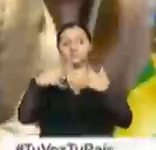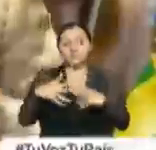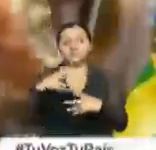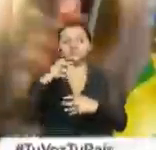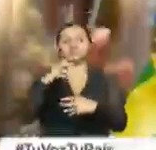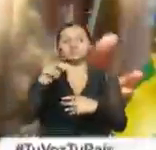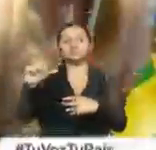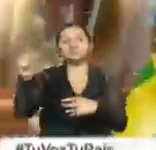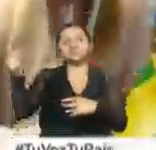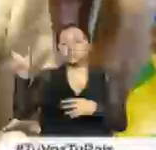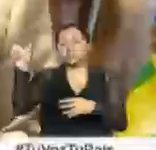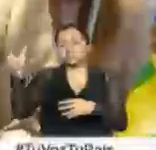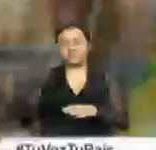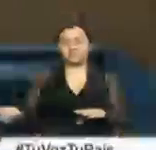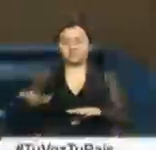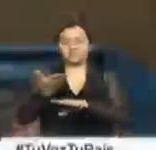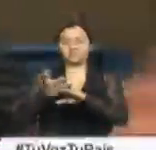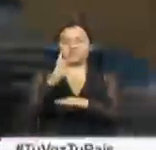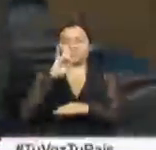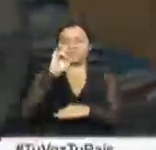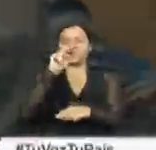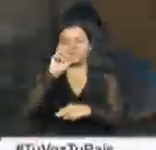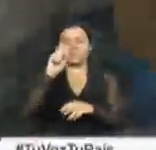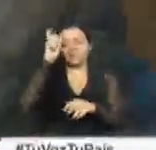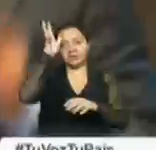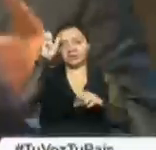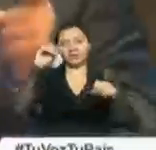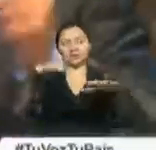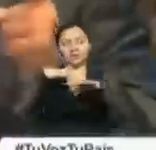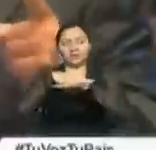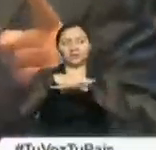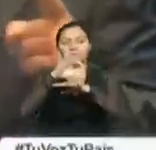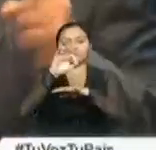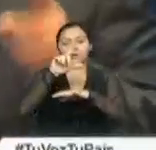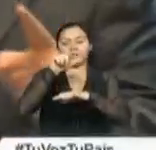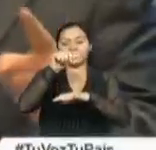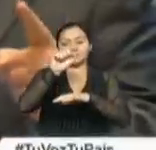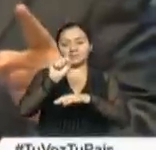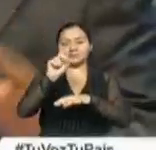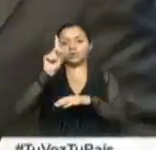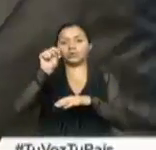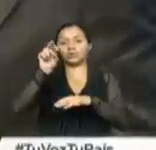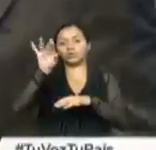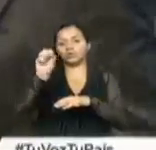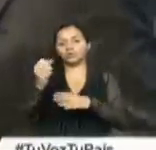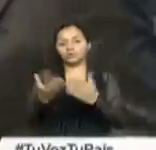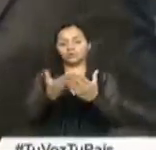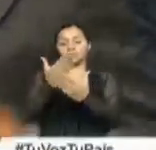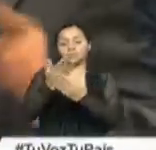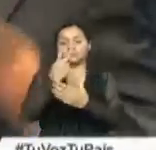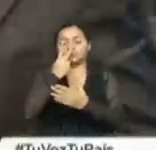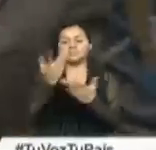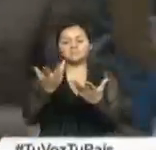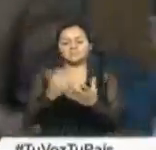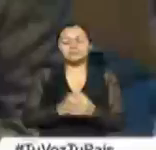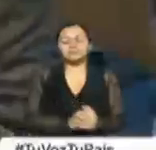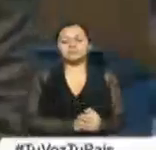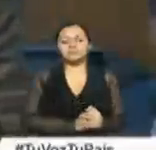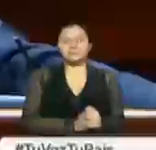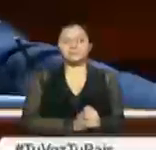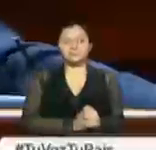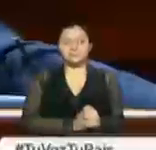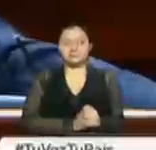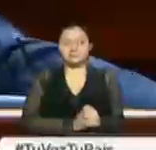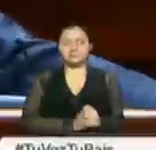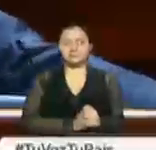Patricio Donoso propuso a Rina Campain de Creo, mientras que Carlos Falques propuso a Patricia Enríquez de Partido Social